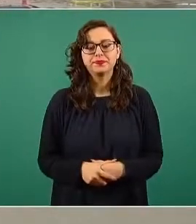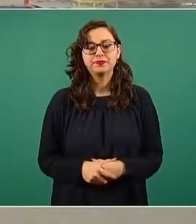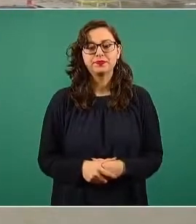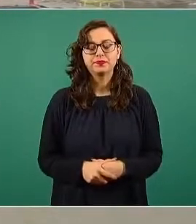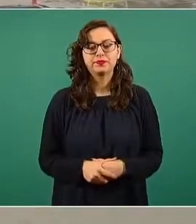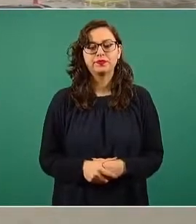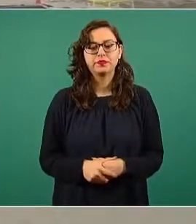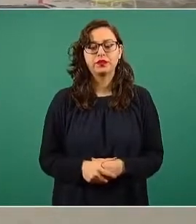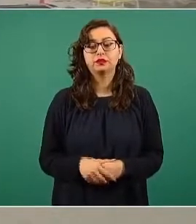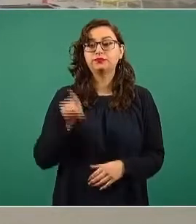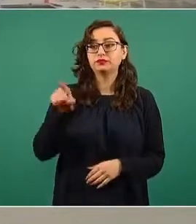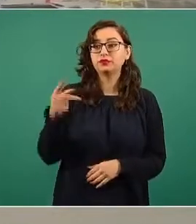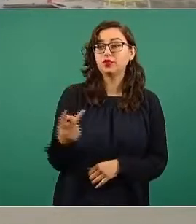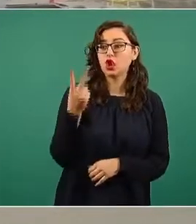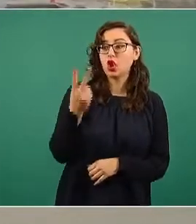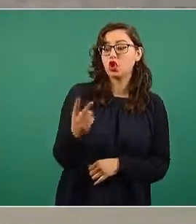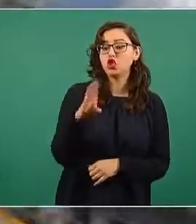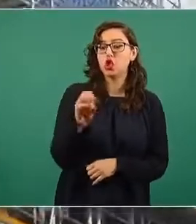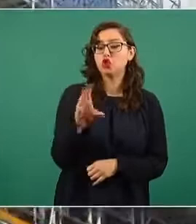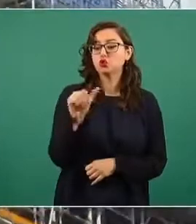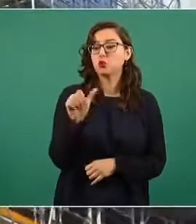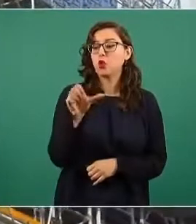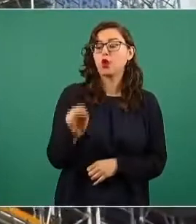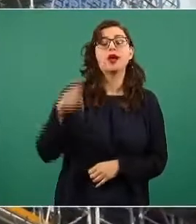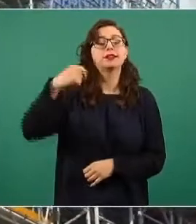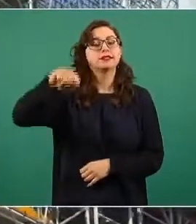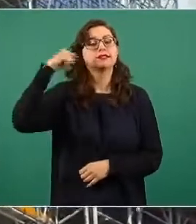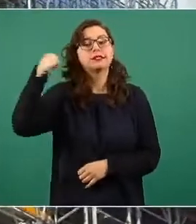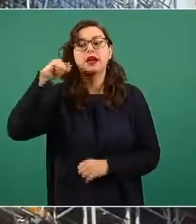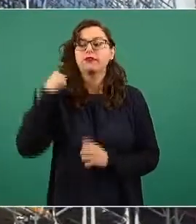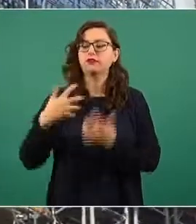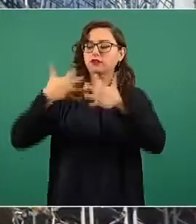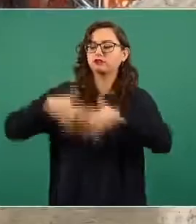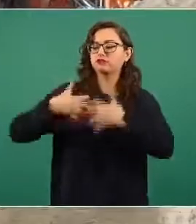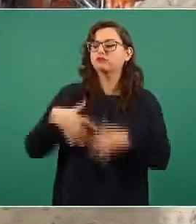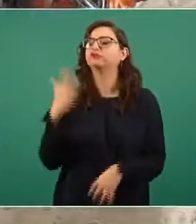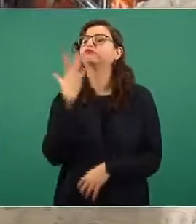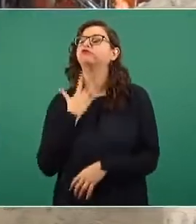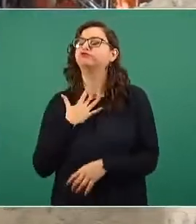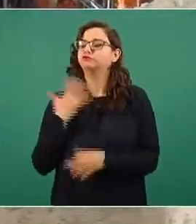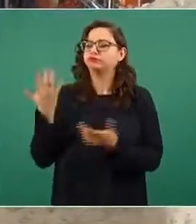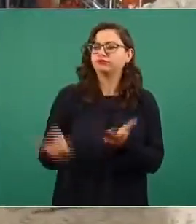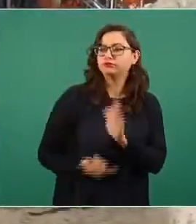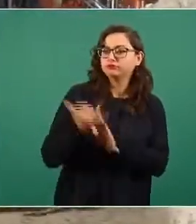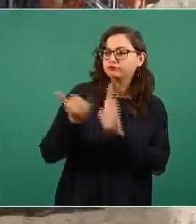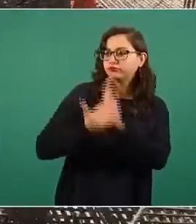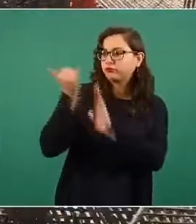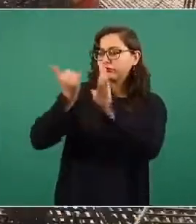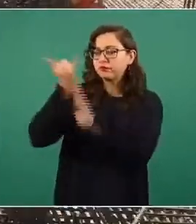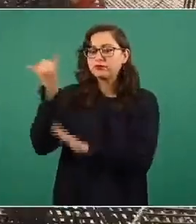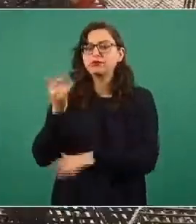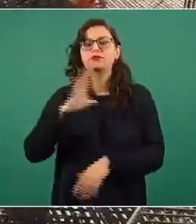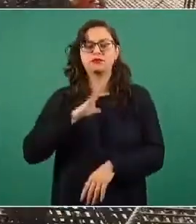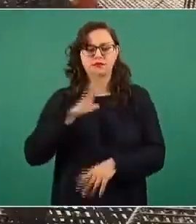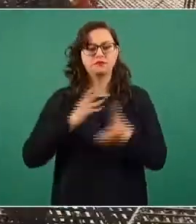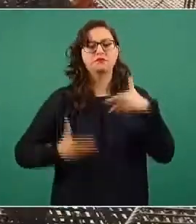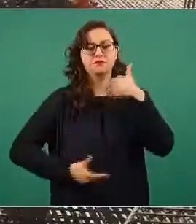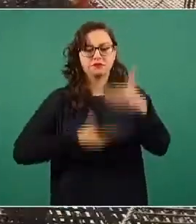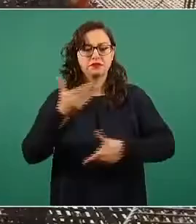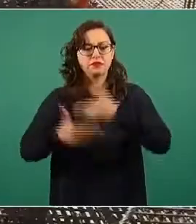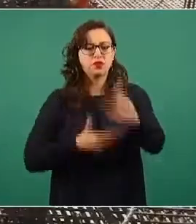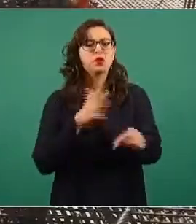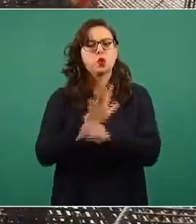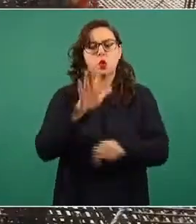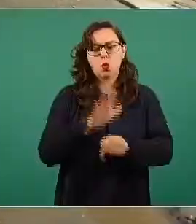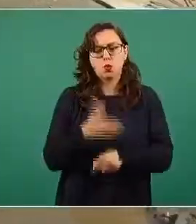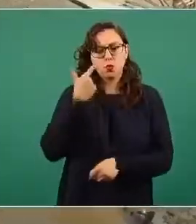construcción de la refinería de Dos Bocas. Dentro de la segunda fase de construcción de las plantas químicas de proceso, avanzan los trabajos en